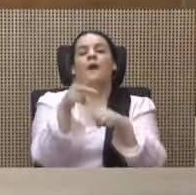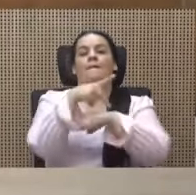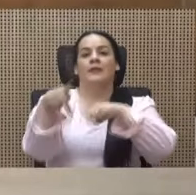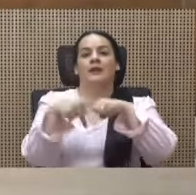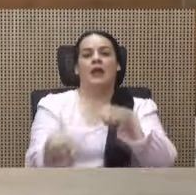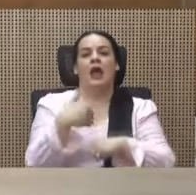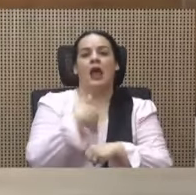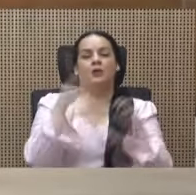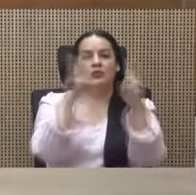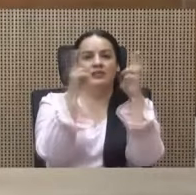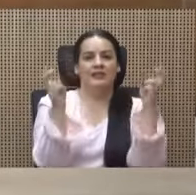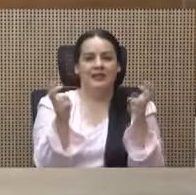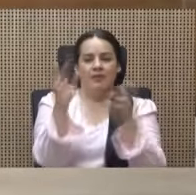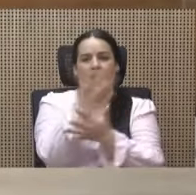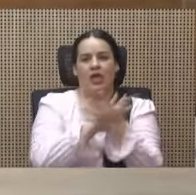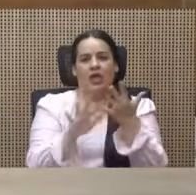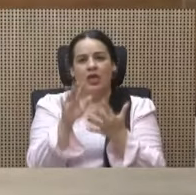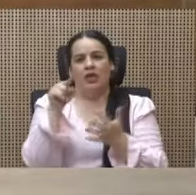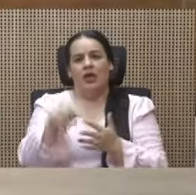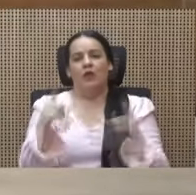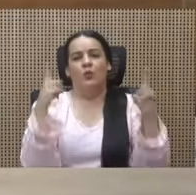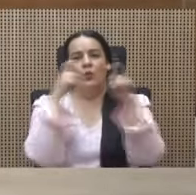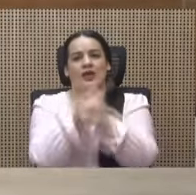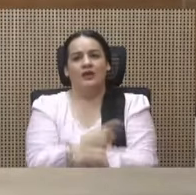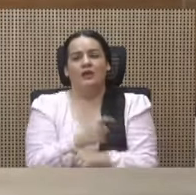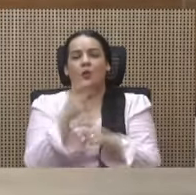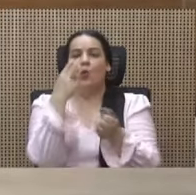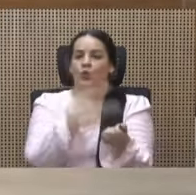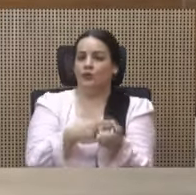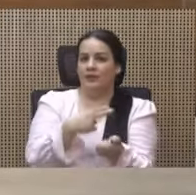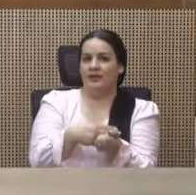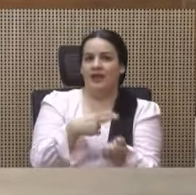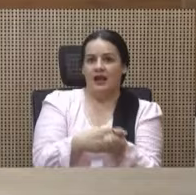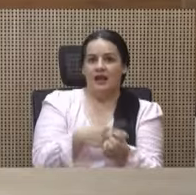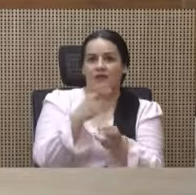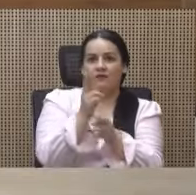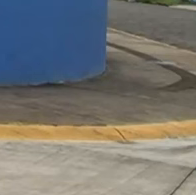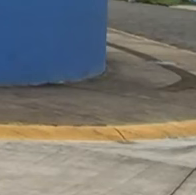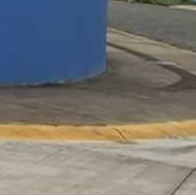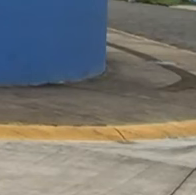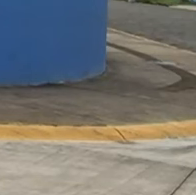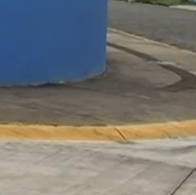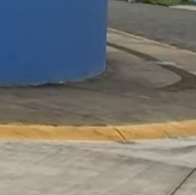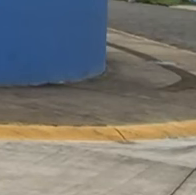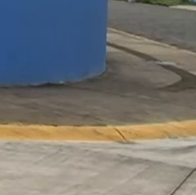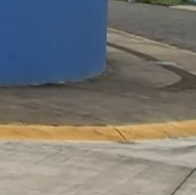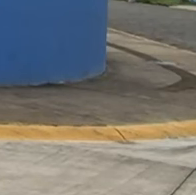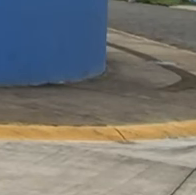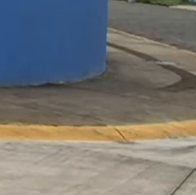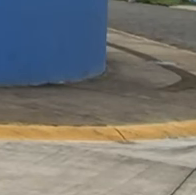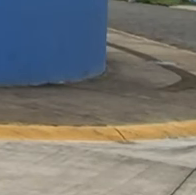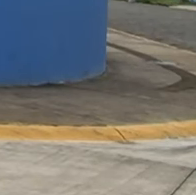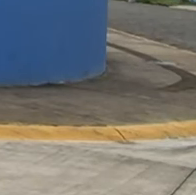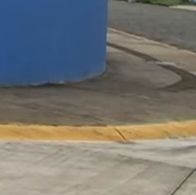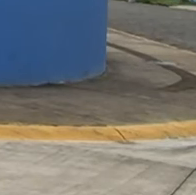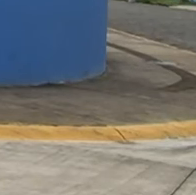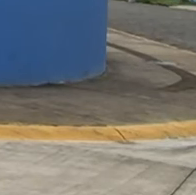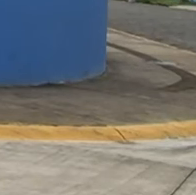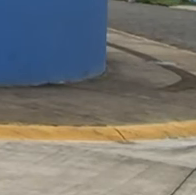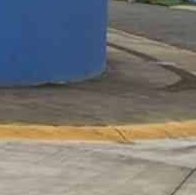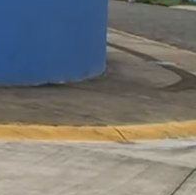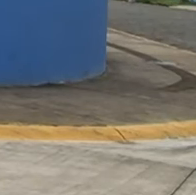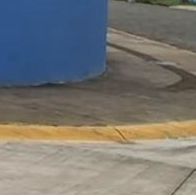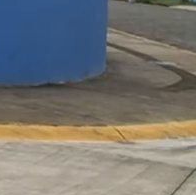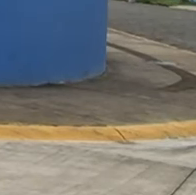tema caótico, hay una crisis. El hospital regional de Pérez Zeledón no da abasto para toda la región